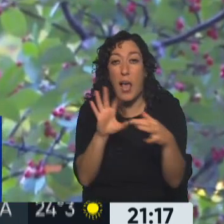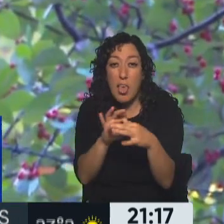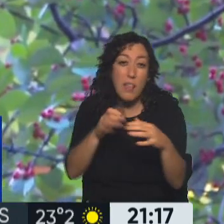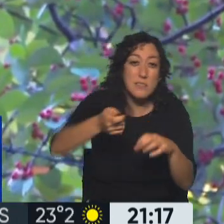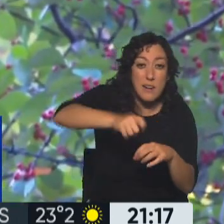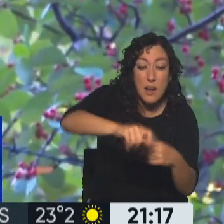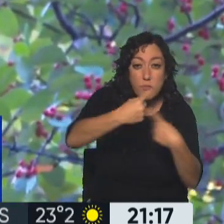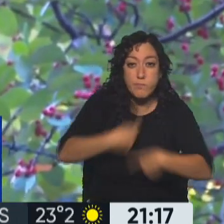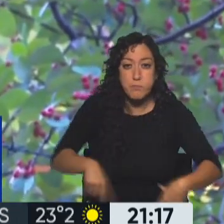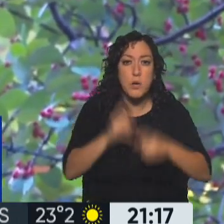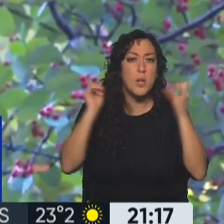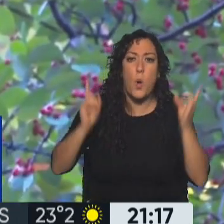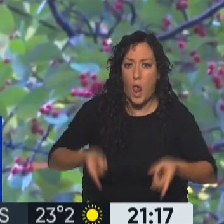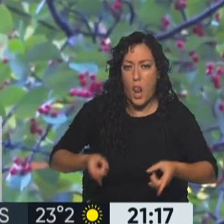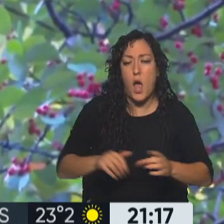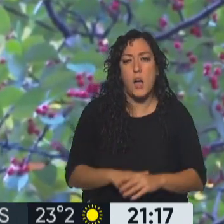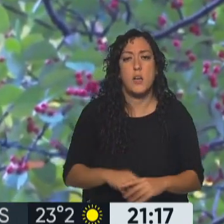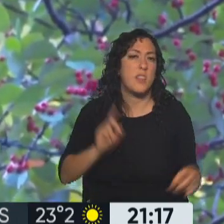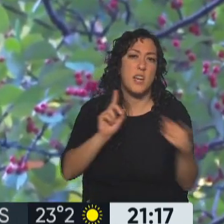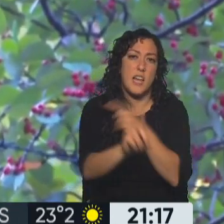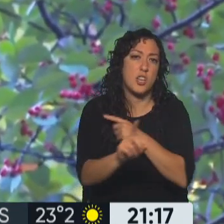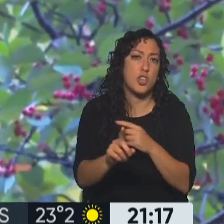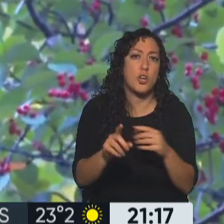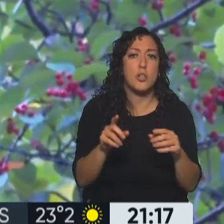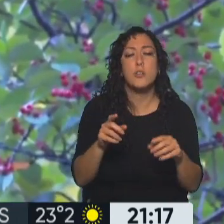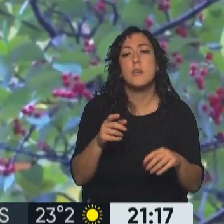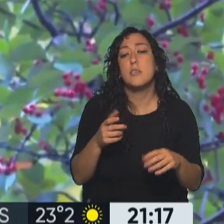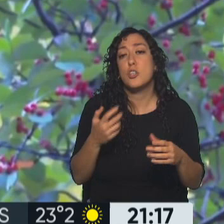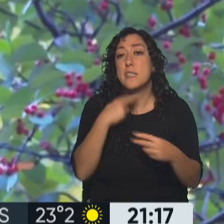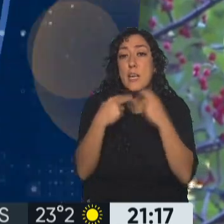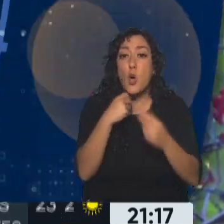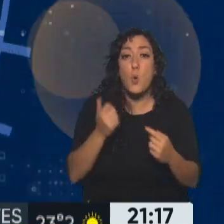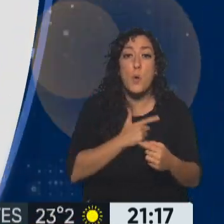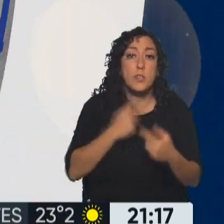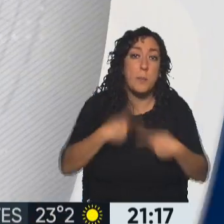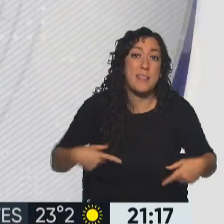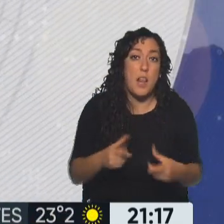y nuestros hijos se quedan sin el material.